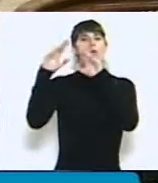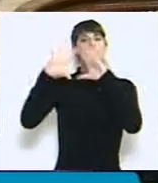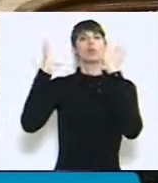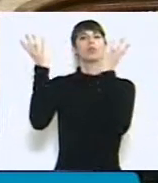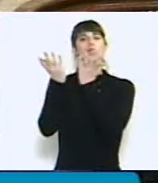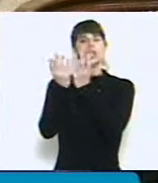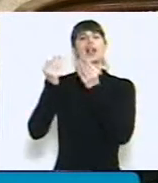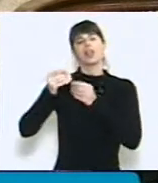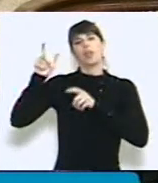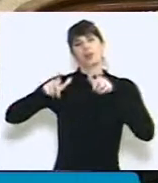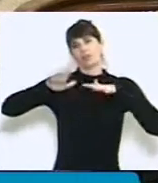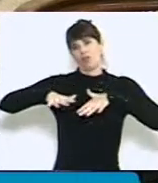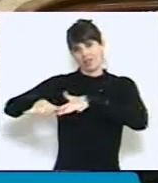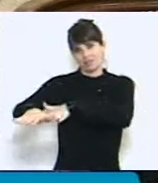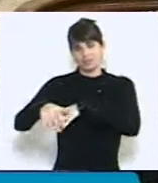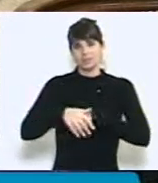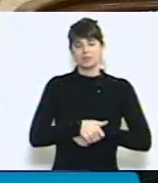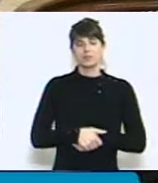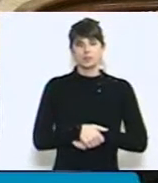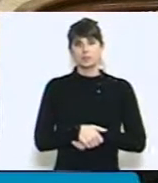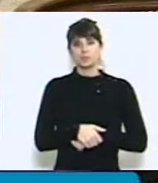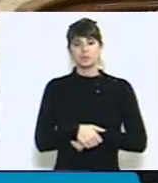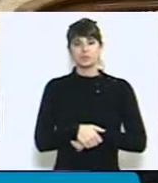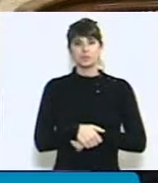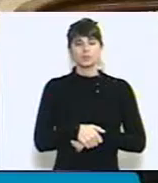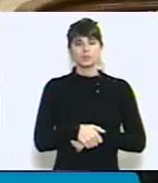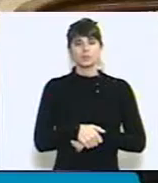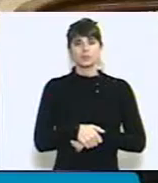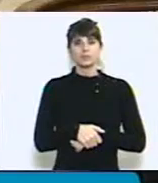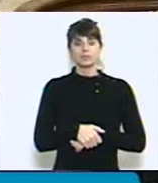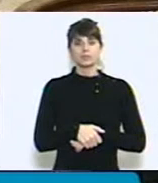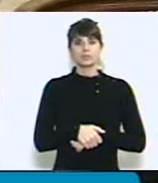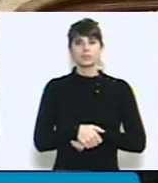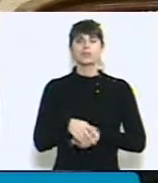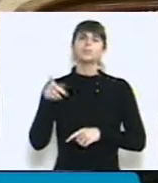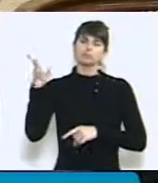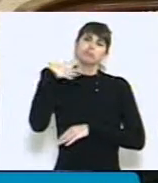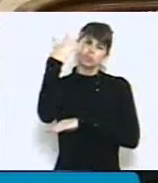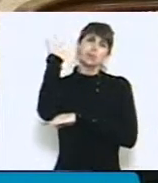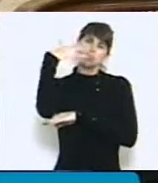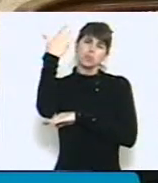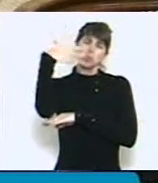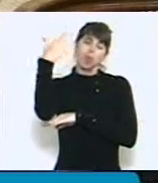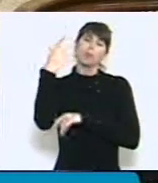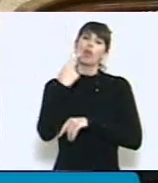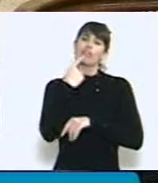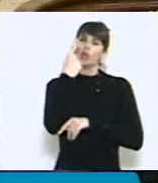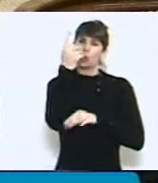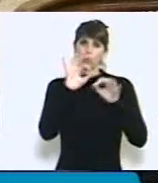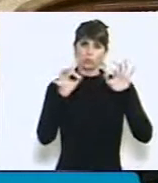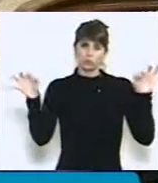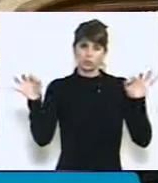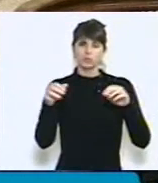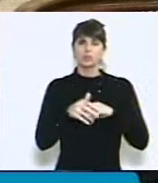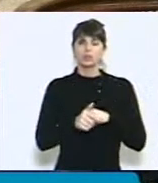Movimientos Populares. ¿Qué dijo? Entre muchas otras cosas.